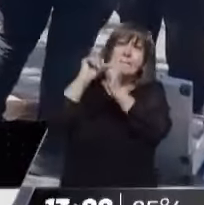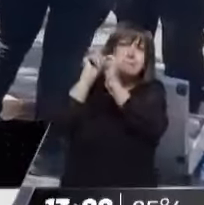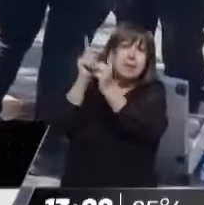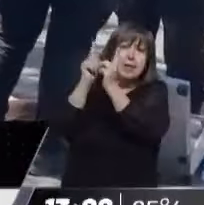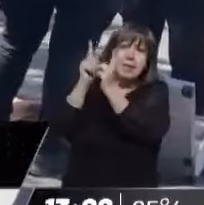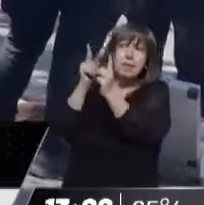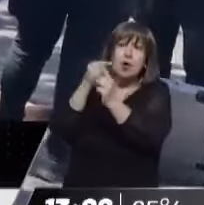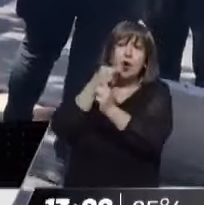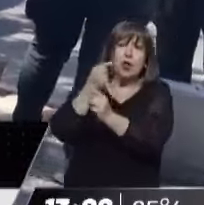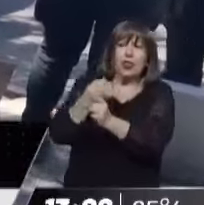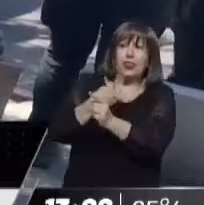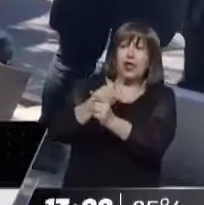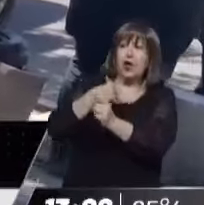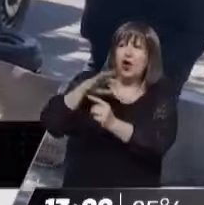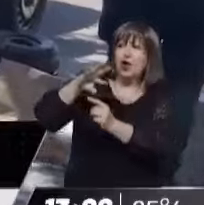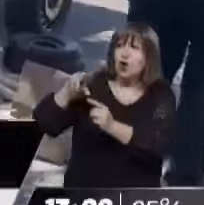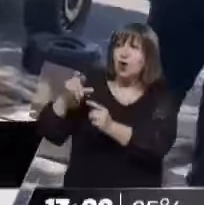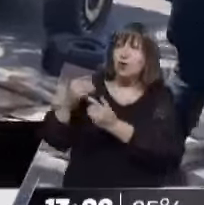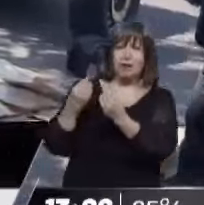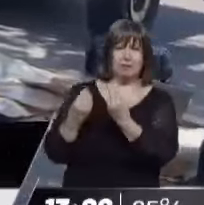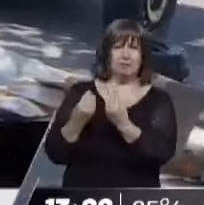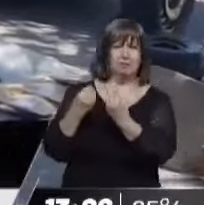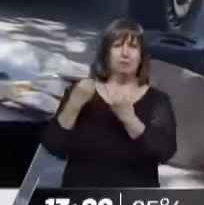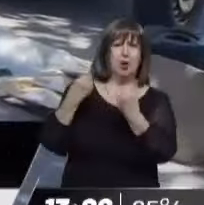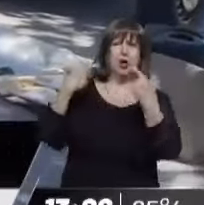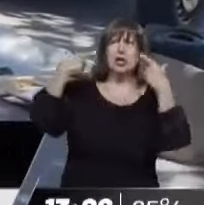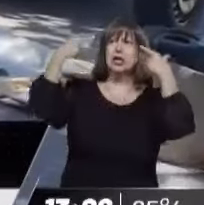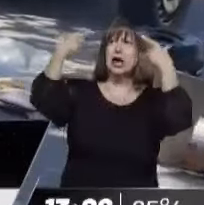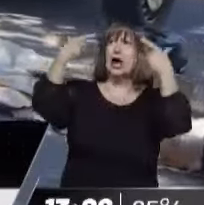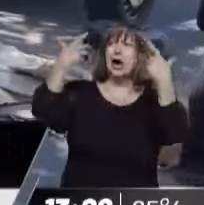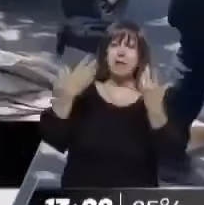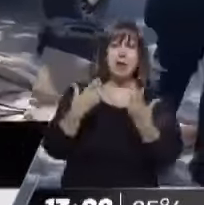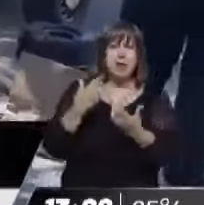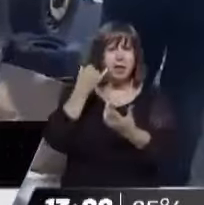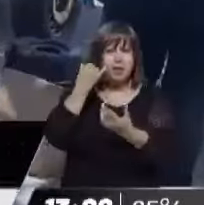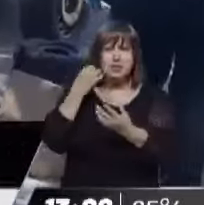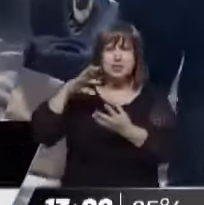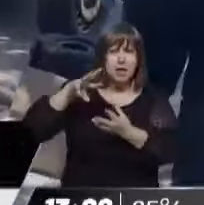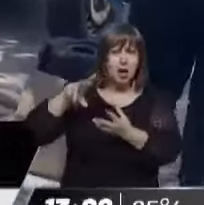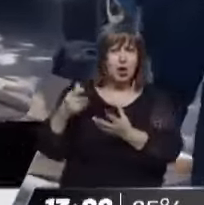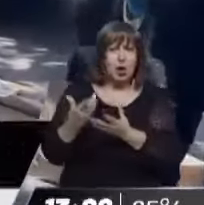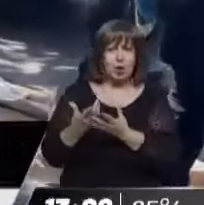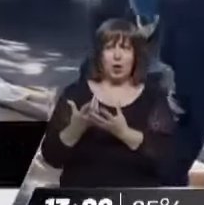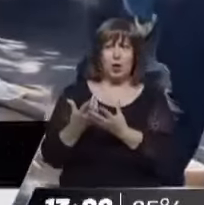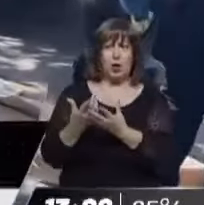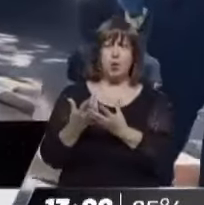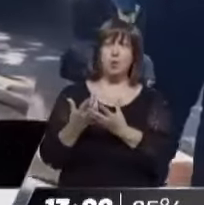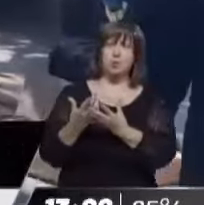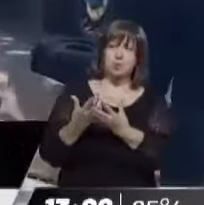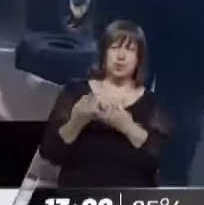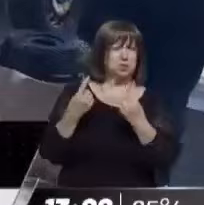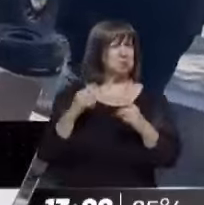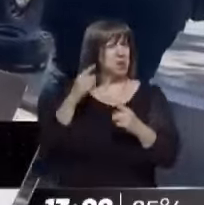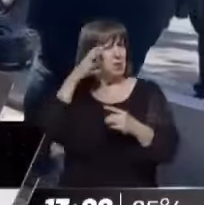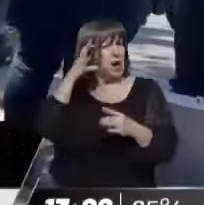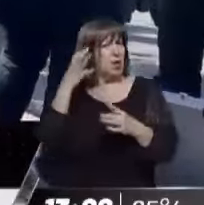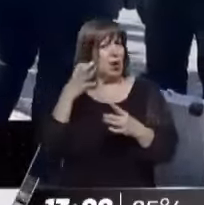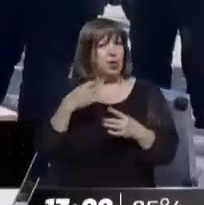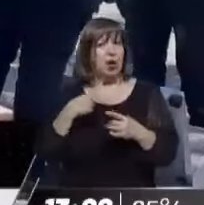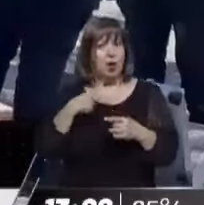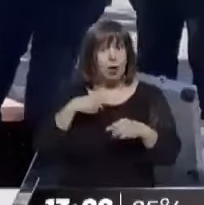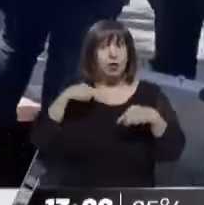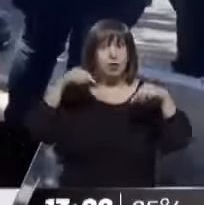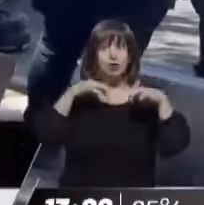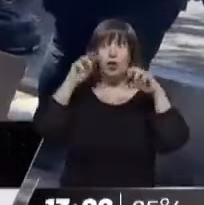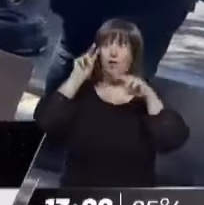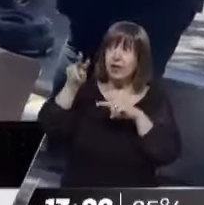habían robado y no podía mucho saber de dónde tenía tanto dinero. En ese momento le había robado mucho dinero y dijimos, o sea, nos llamaba la atención de que